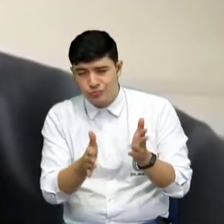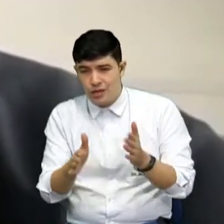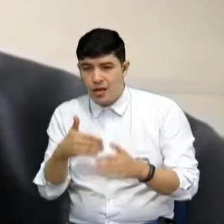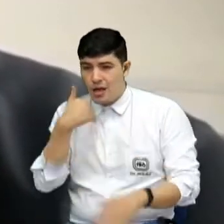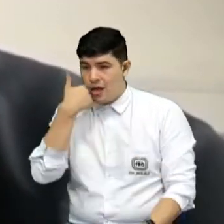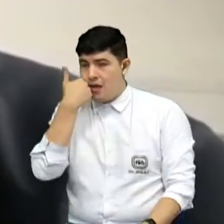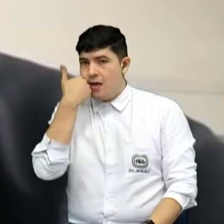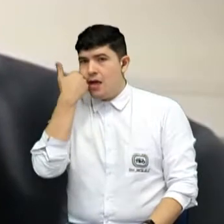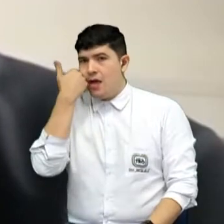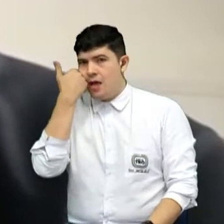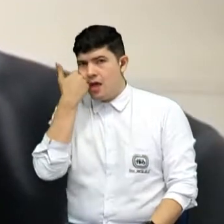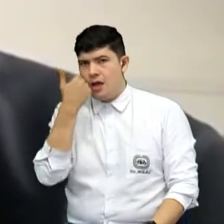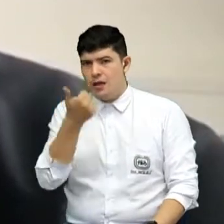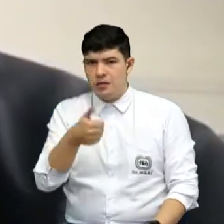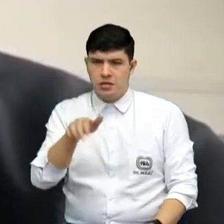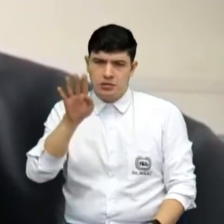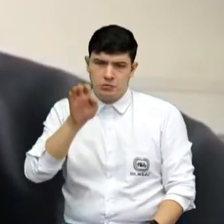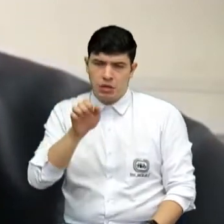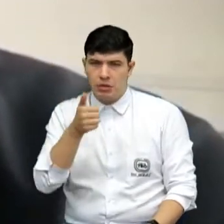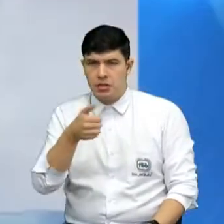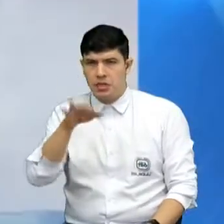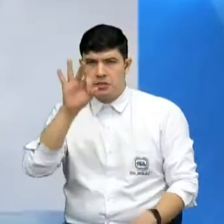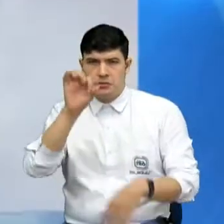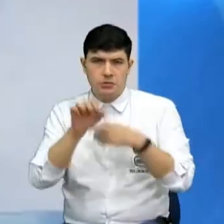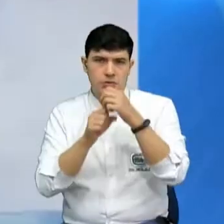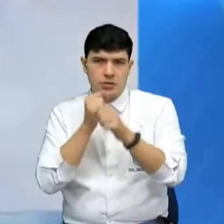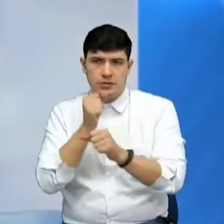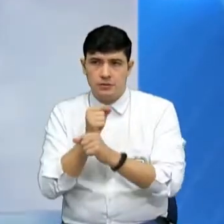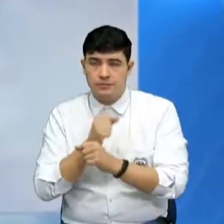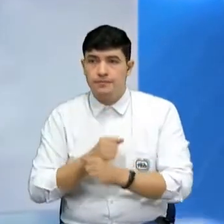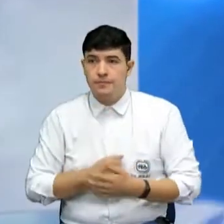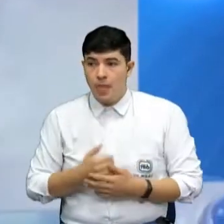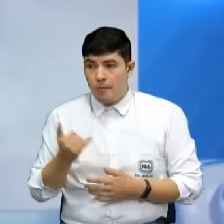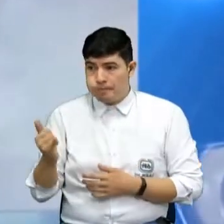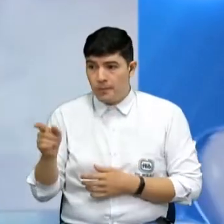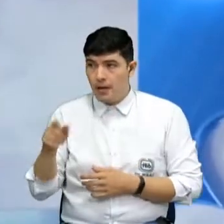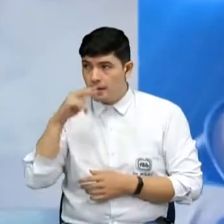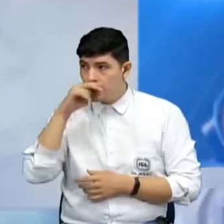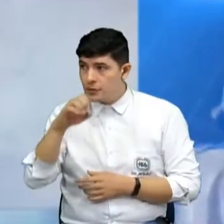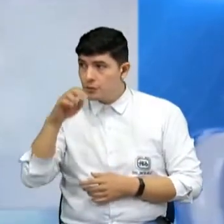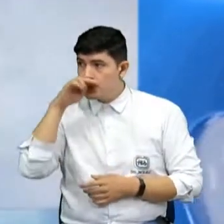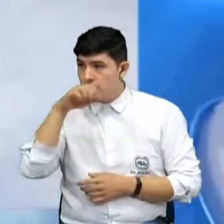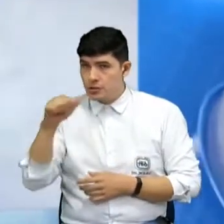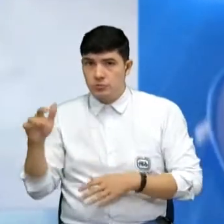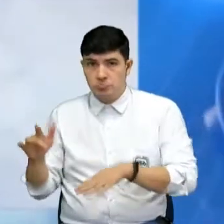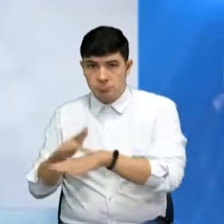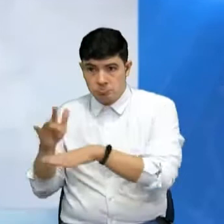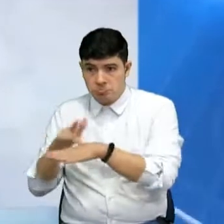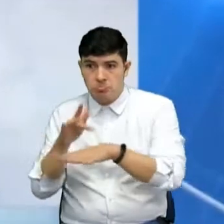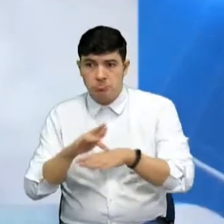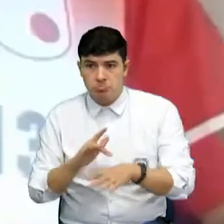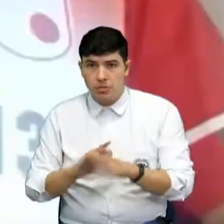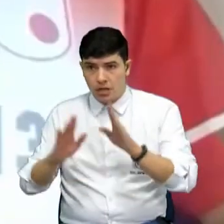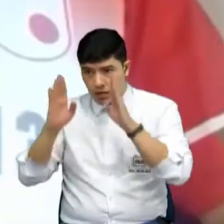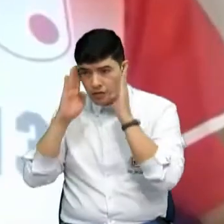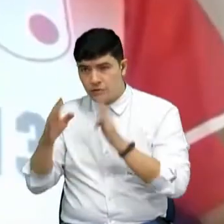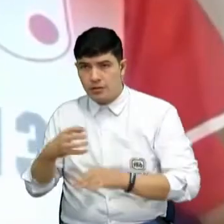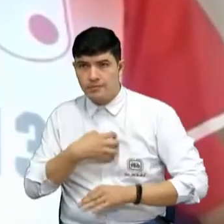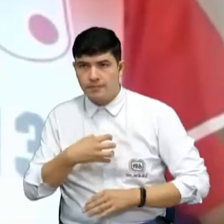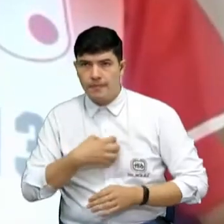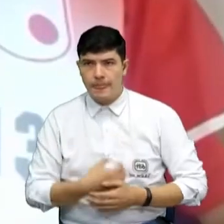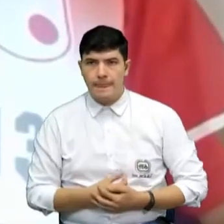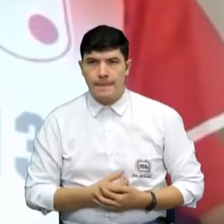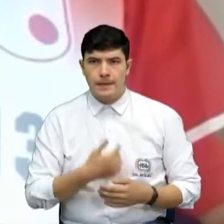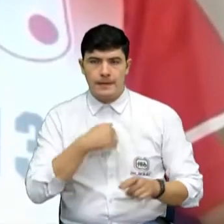niños de 19, 18 años. Los niños han estado muy motivados y atentos a las competencias. Pertenezco